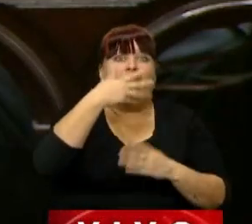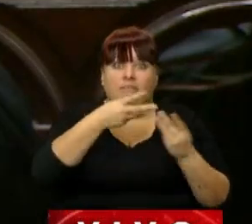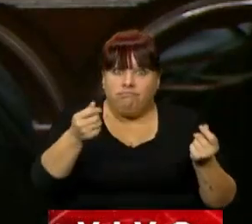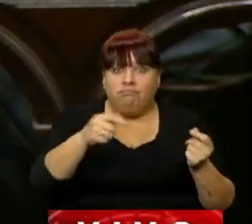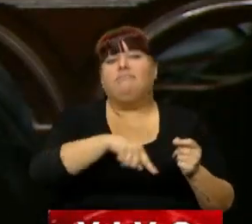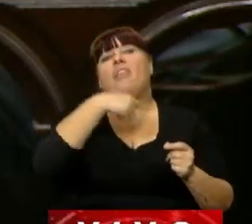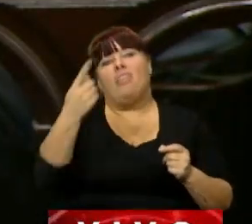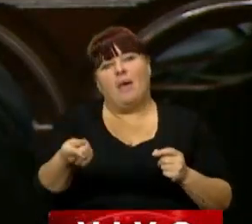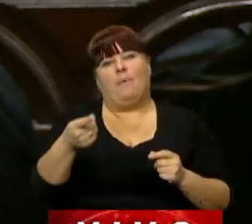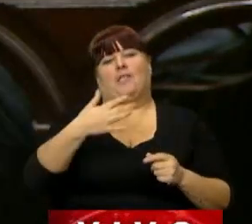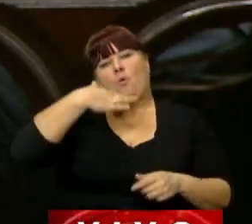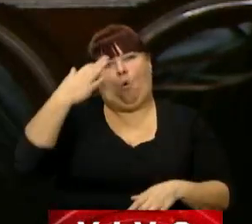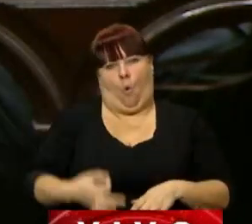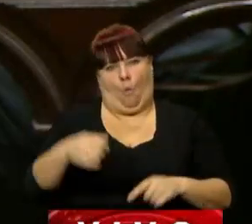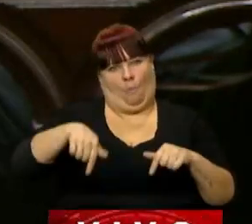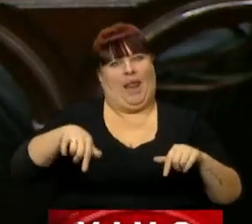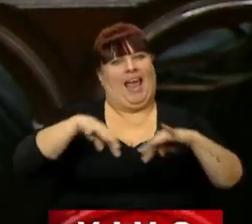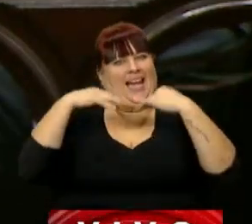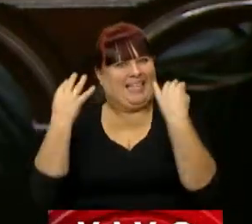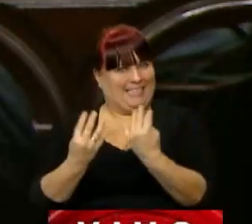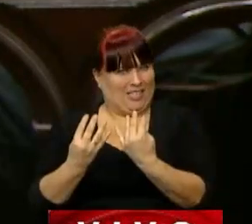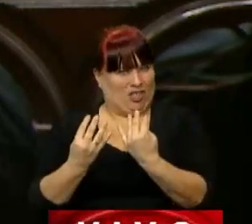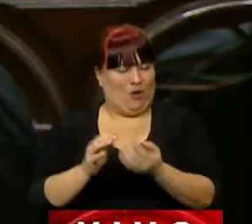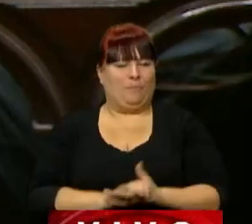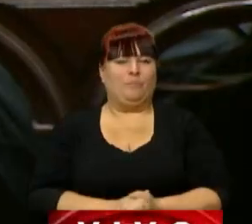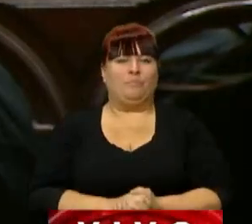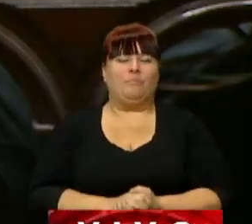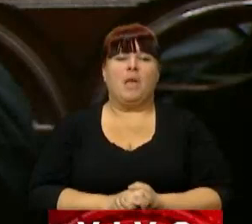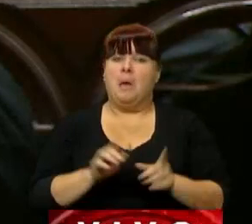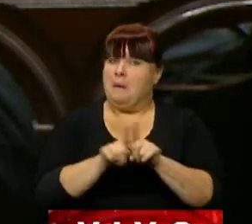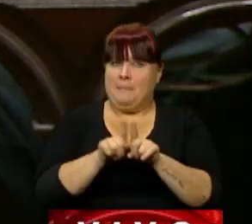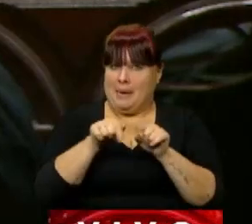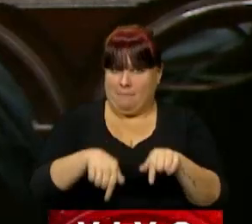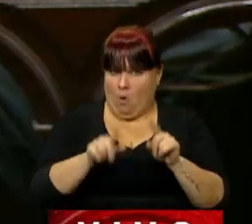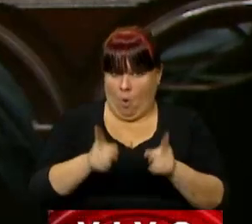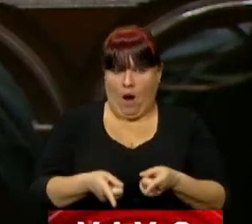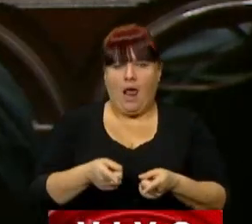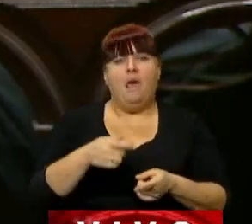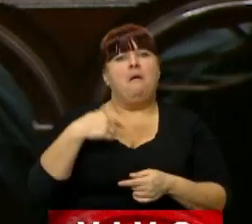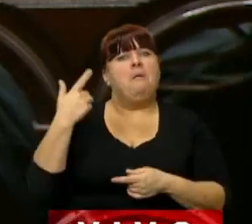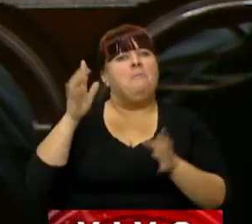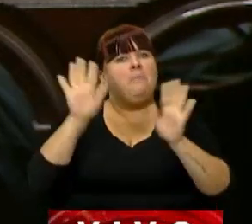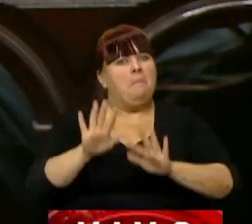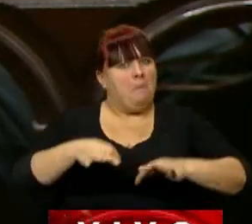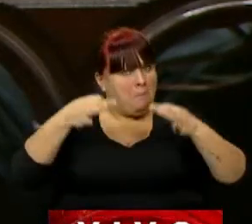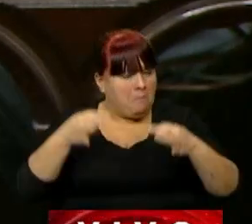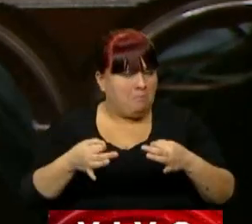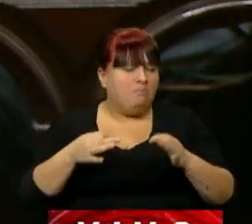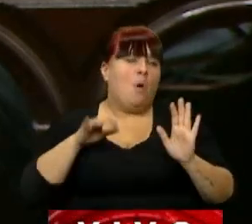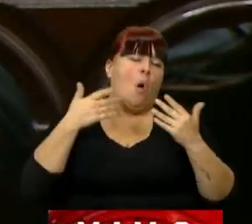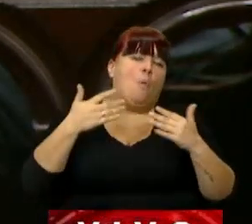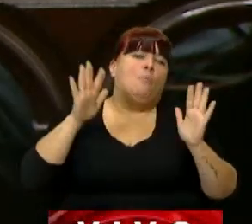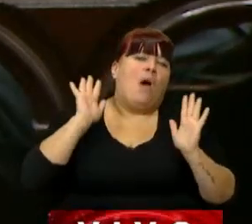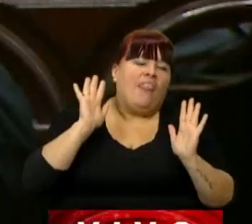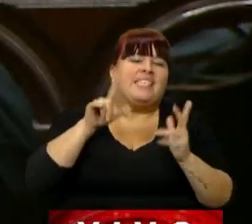que tratar de cumplir en el recinto. Eso es lo que hicimos hoy, encontramos un buen formato, probablemente